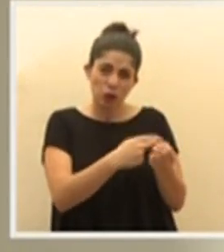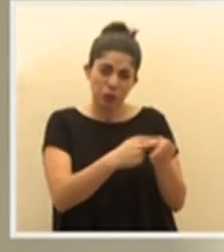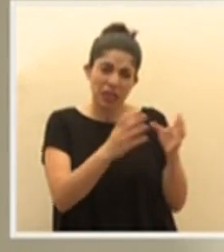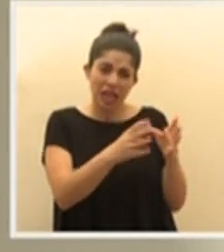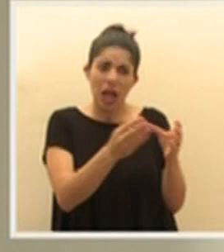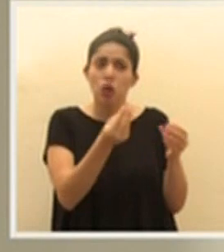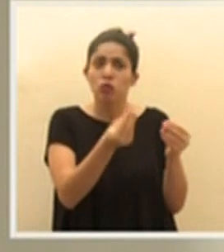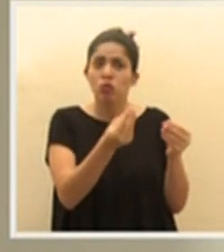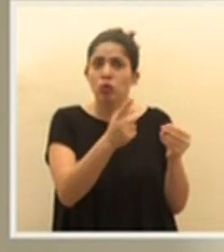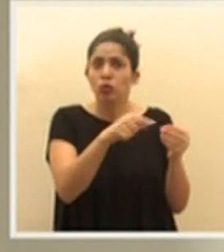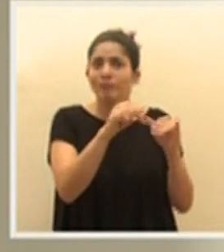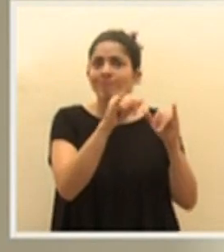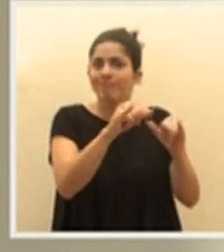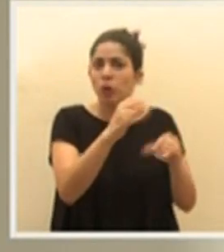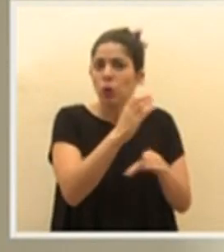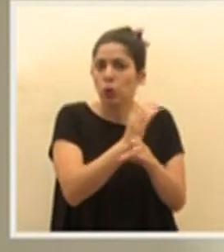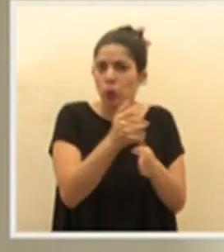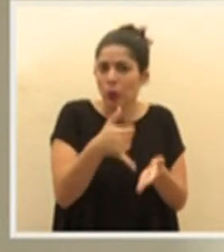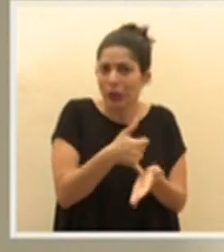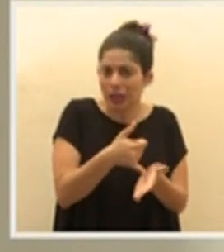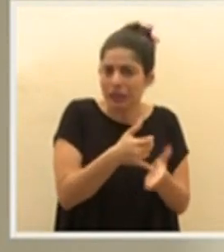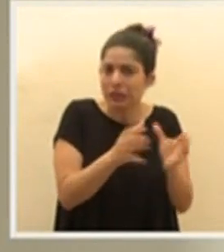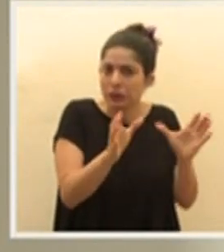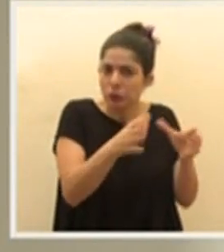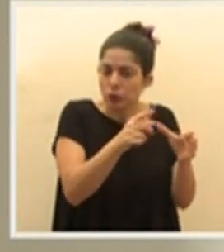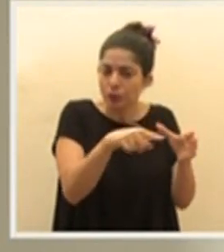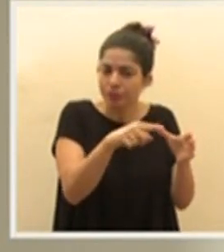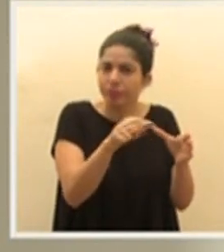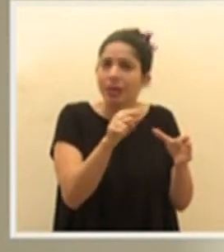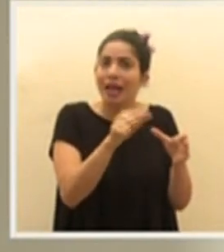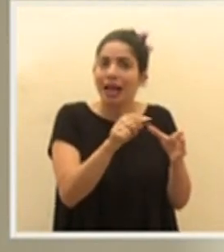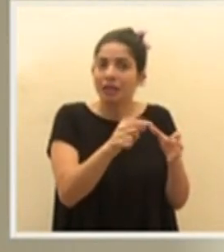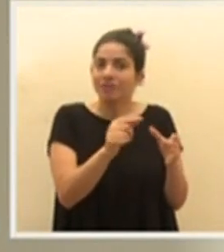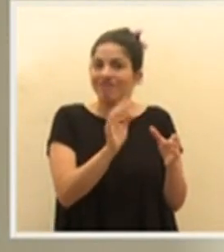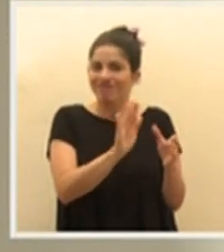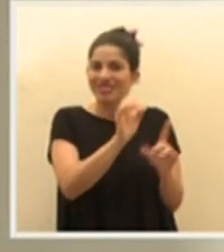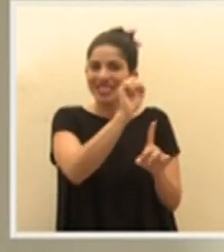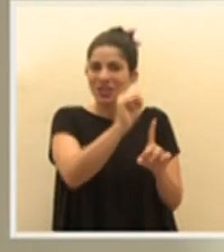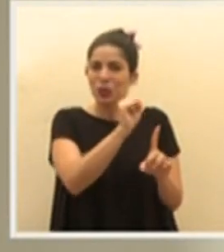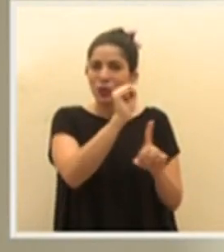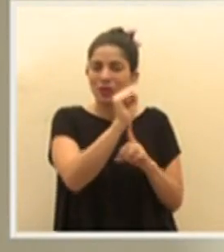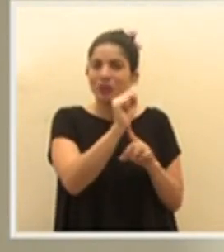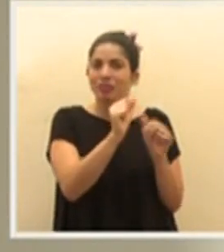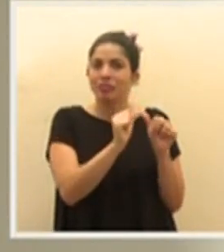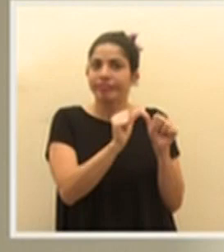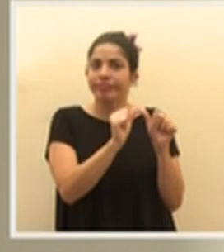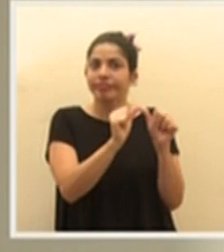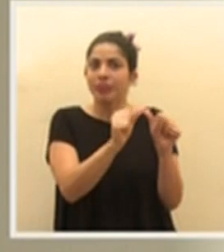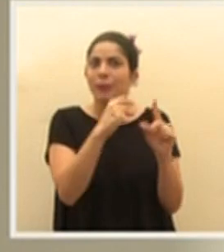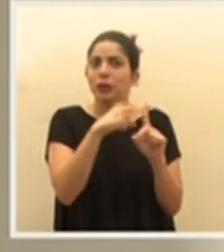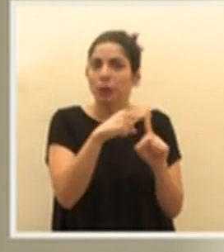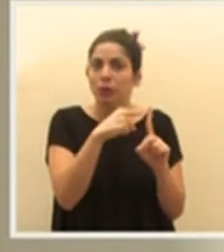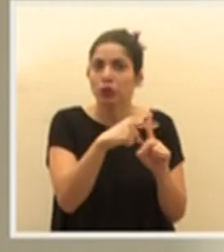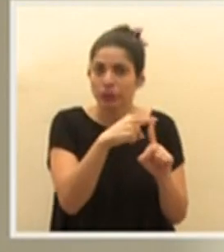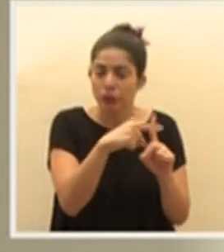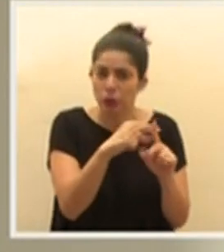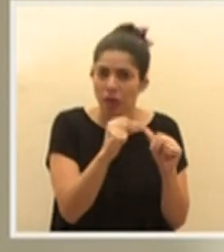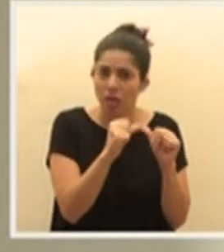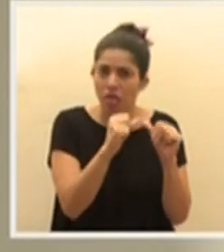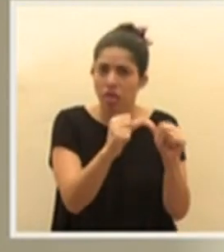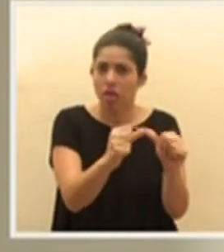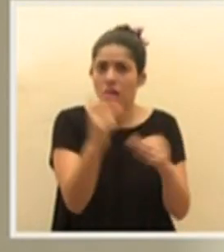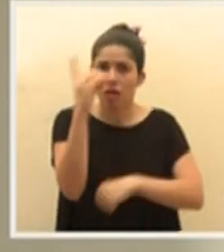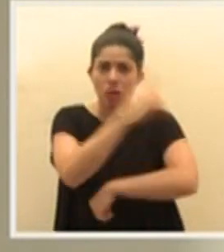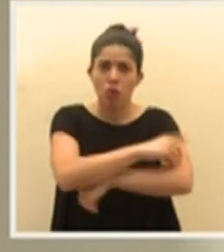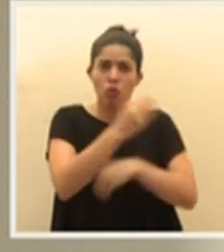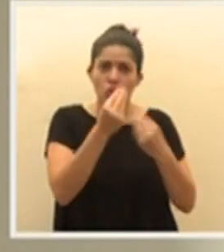muchos de ellos en una unidad de cuidados intensivos, y están en esta condición de mantenerse positivos por muchos